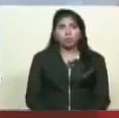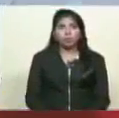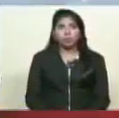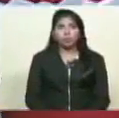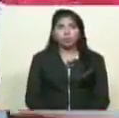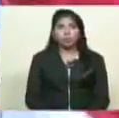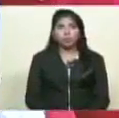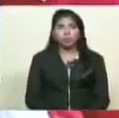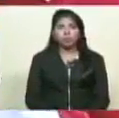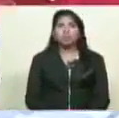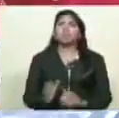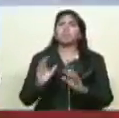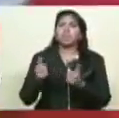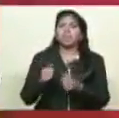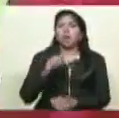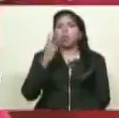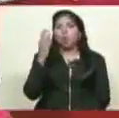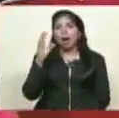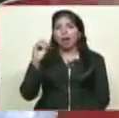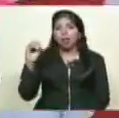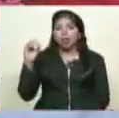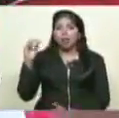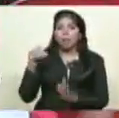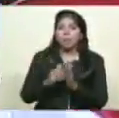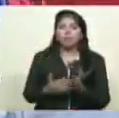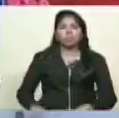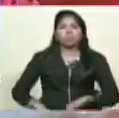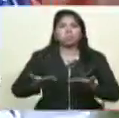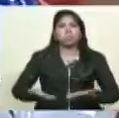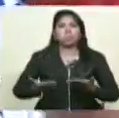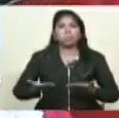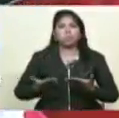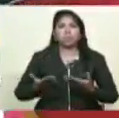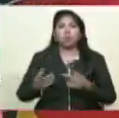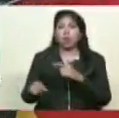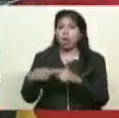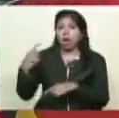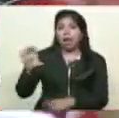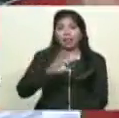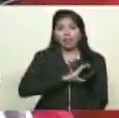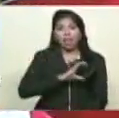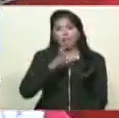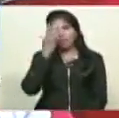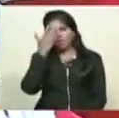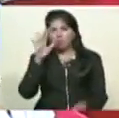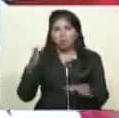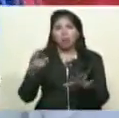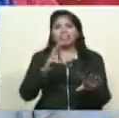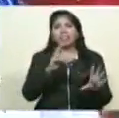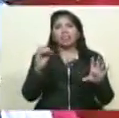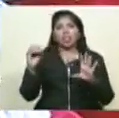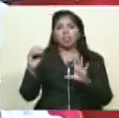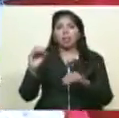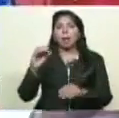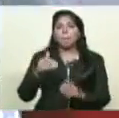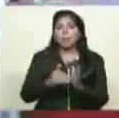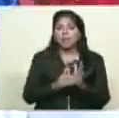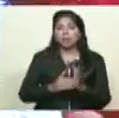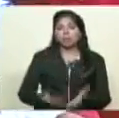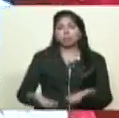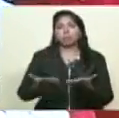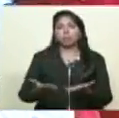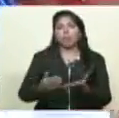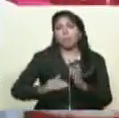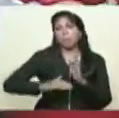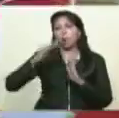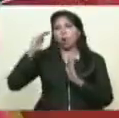de 40.000 toneladas, y se incorpora 70.000 en el mes de enero y febrero. Esto quiere decir, presidente, pero más allá, le voy a